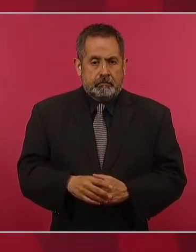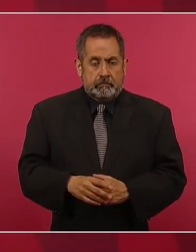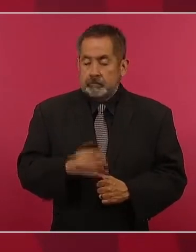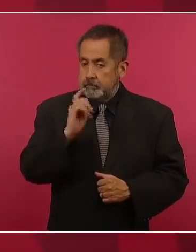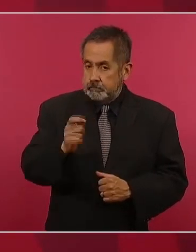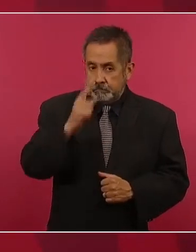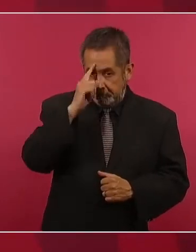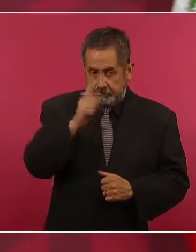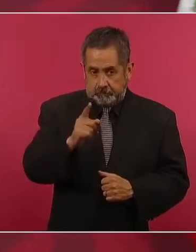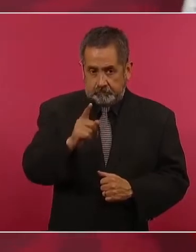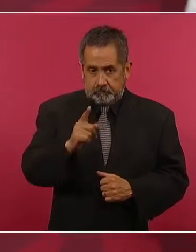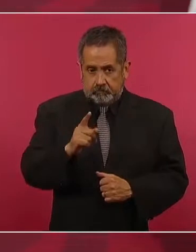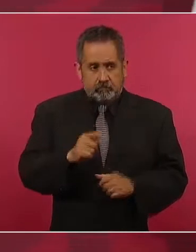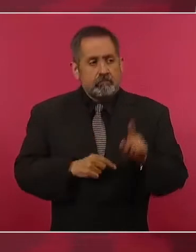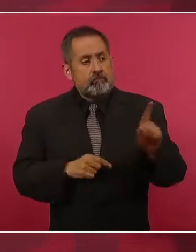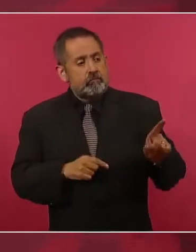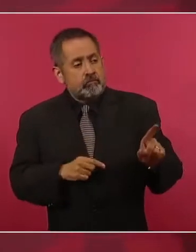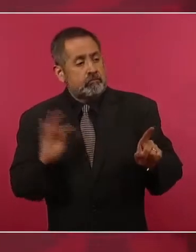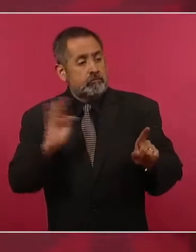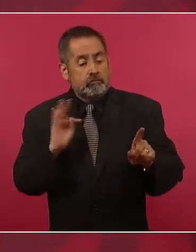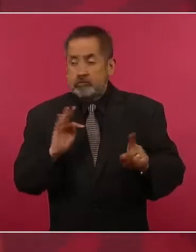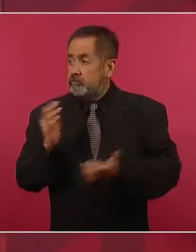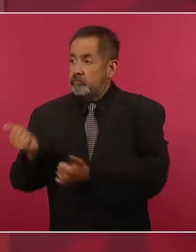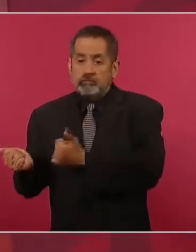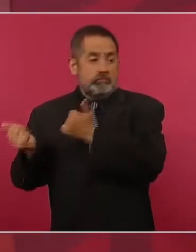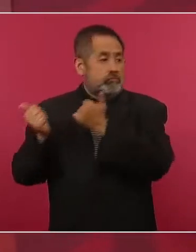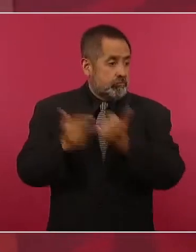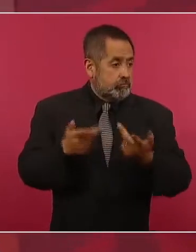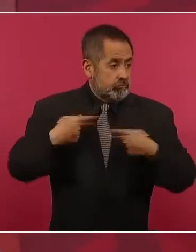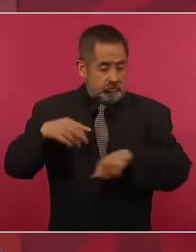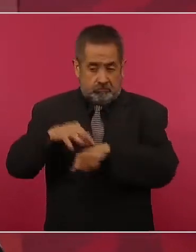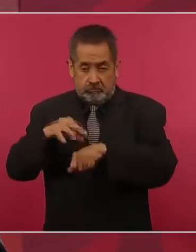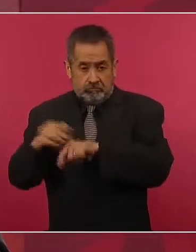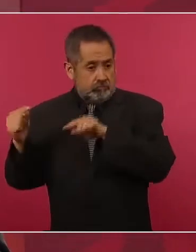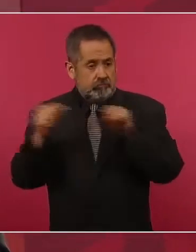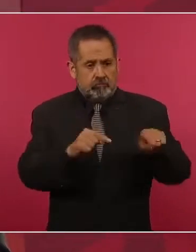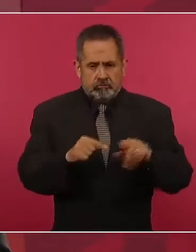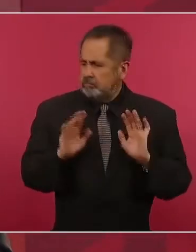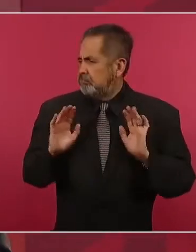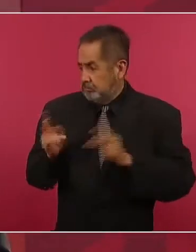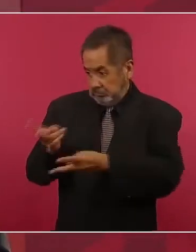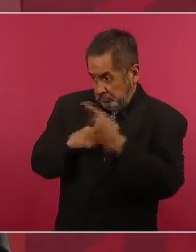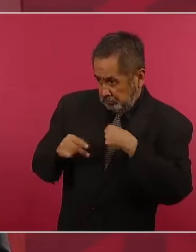Entonces, les dije, ¿y si yo les consigo los especialistas? Ah, entonces sí.